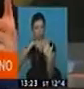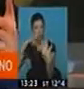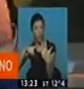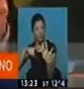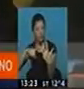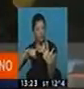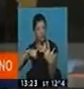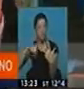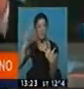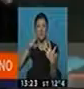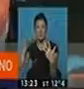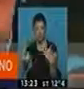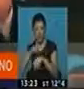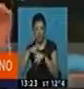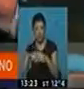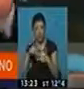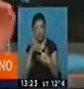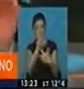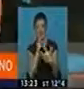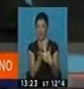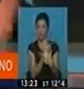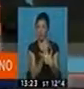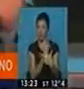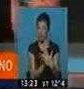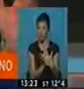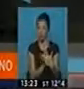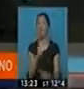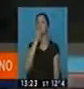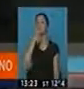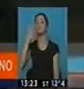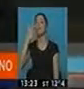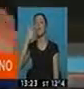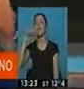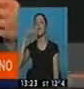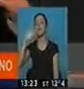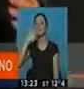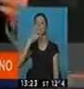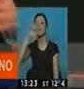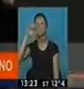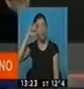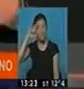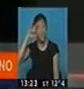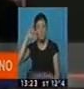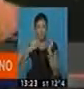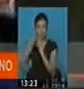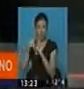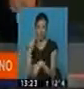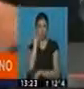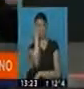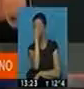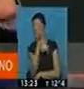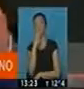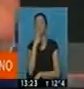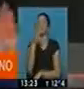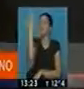partidos tradicionales, sí, claro, y que casi no hay jóvenes que voten al PSOE. El PSOE para los jóvenes españoles no significa nada. Por ahí para alguien viejo que luchaba contra el